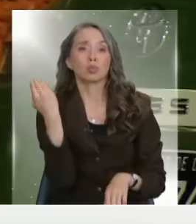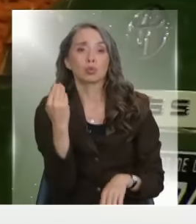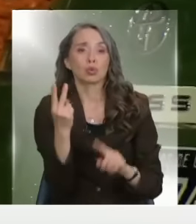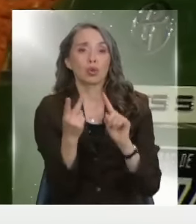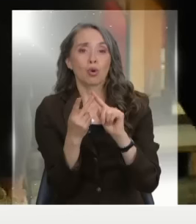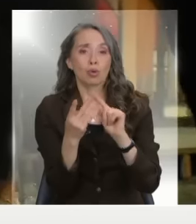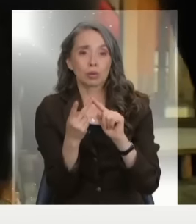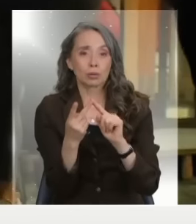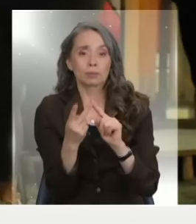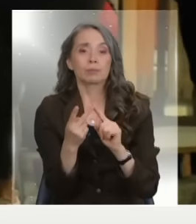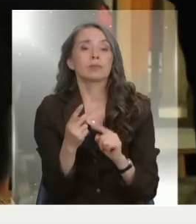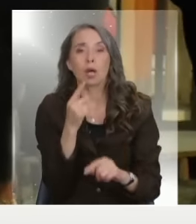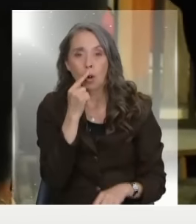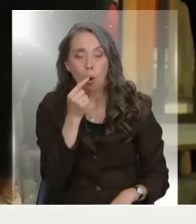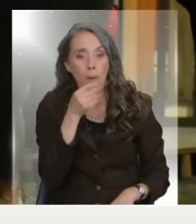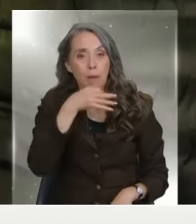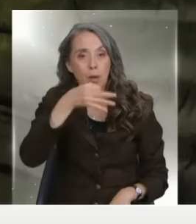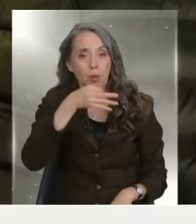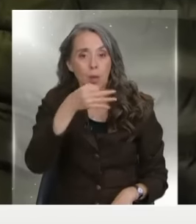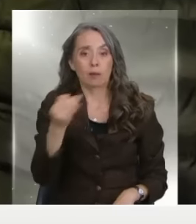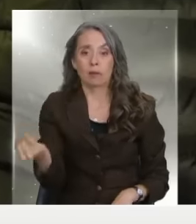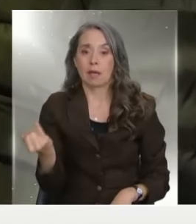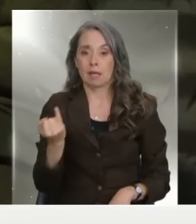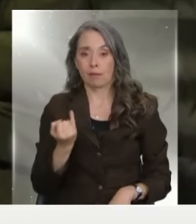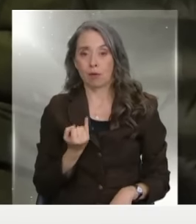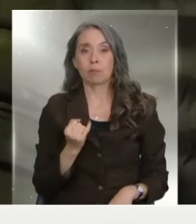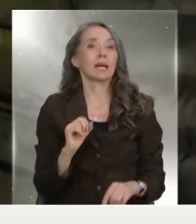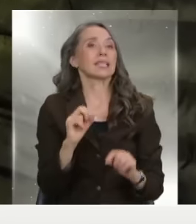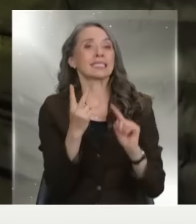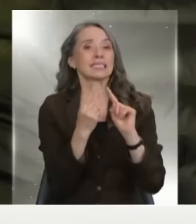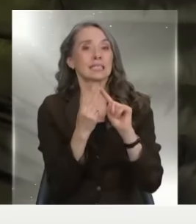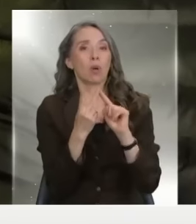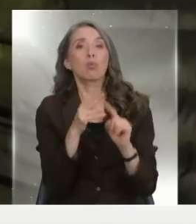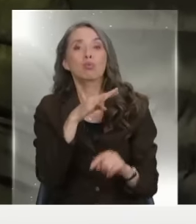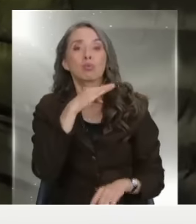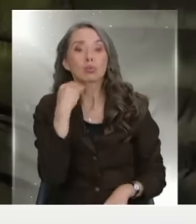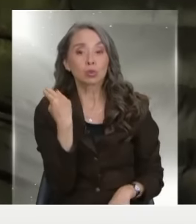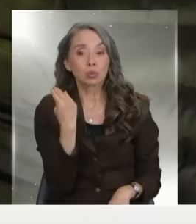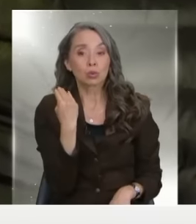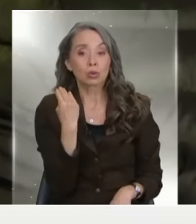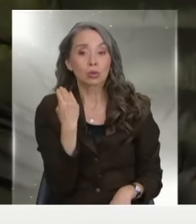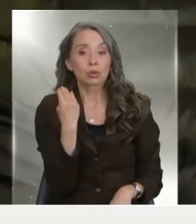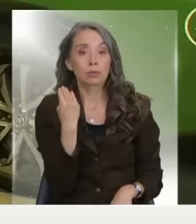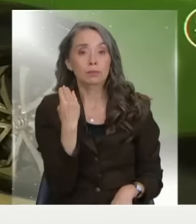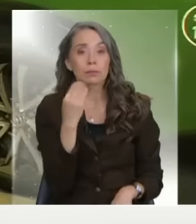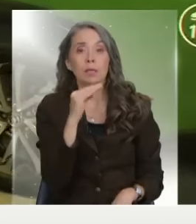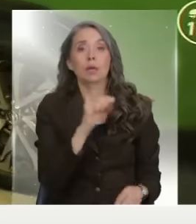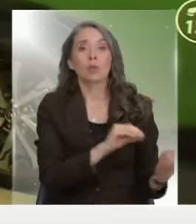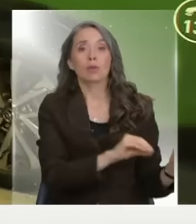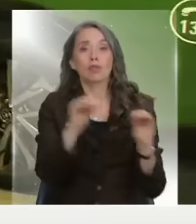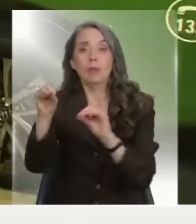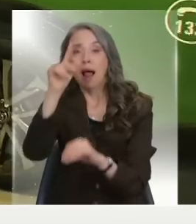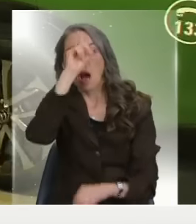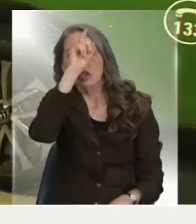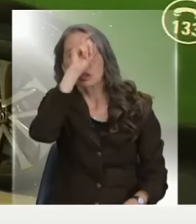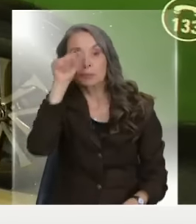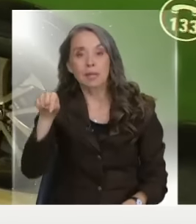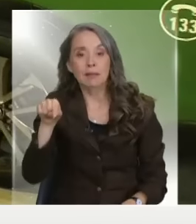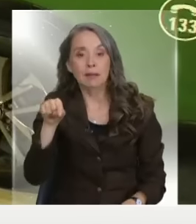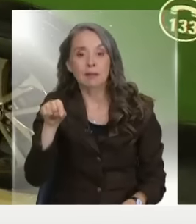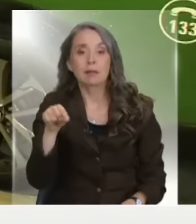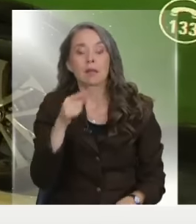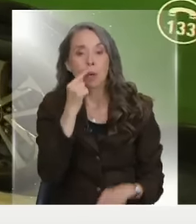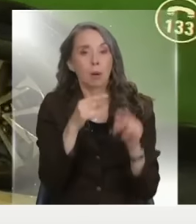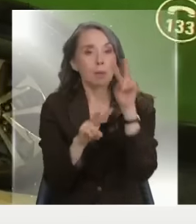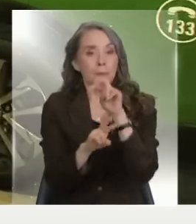Falleció una persona, especialmente tenemos la información de que una segunda persona habría fallecido en el hospital. Por ahora estamos investigando.